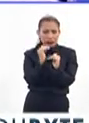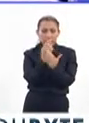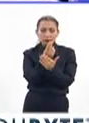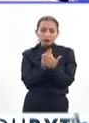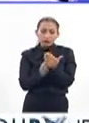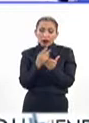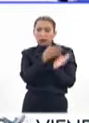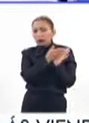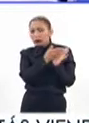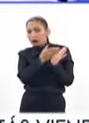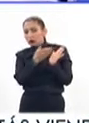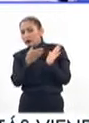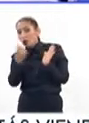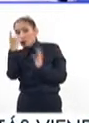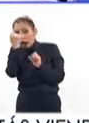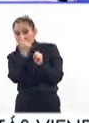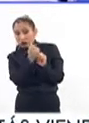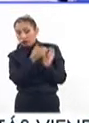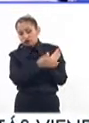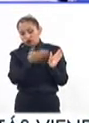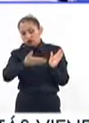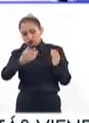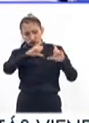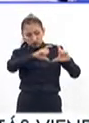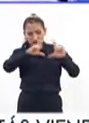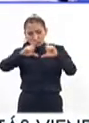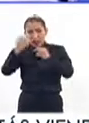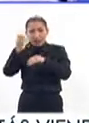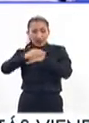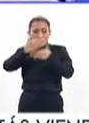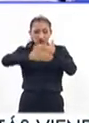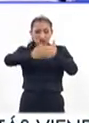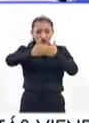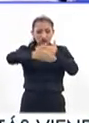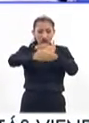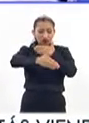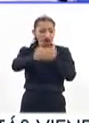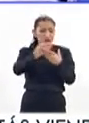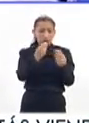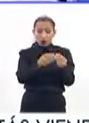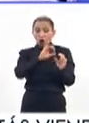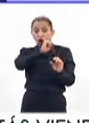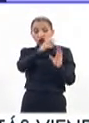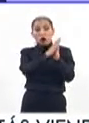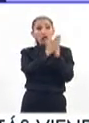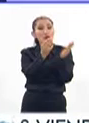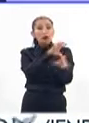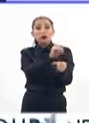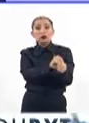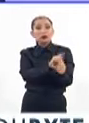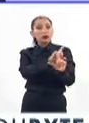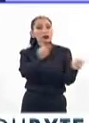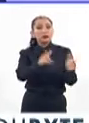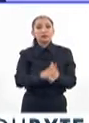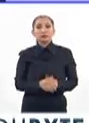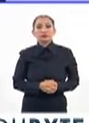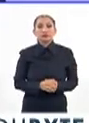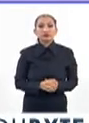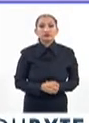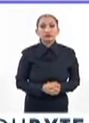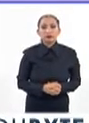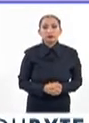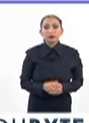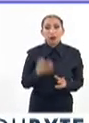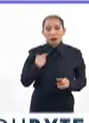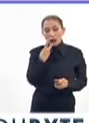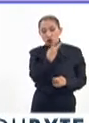al término de un periodo, por ejemplo, un año de hacer un cartón diario, tengo otro libro completo listo. Absolutamente. ¿No? Cuando no que